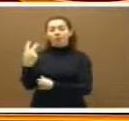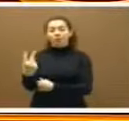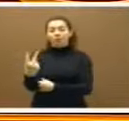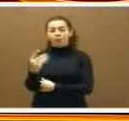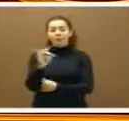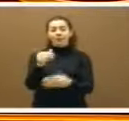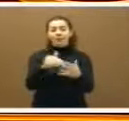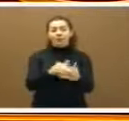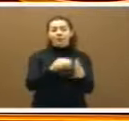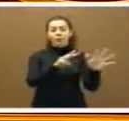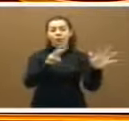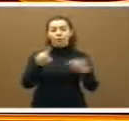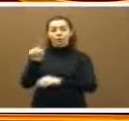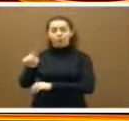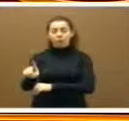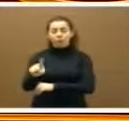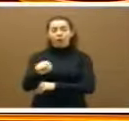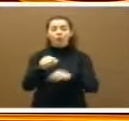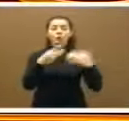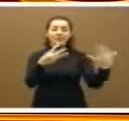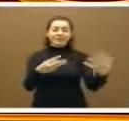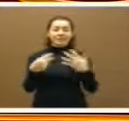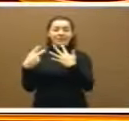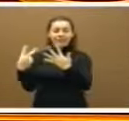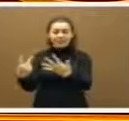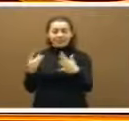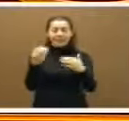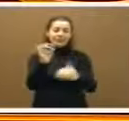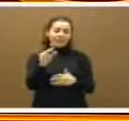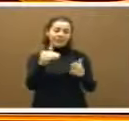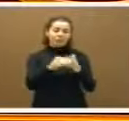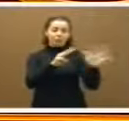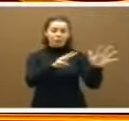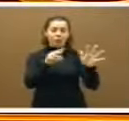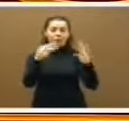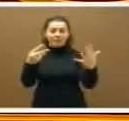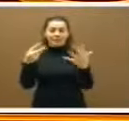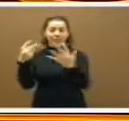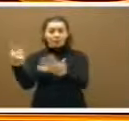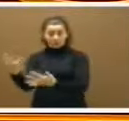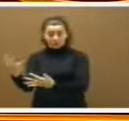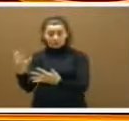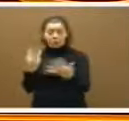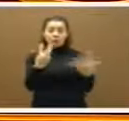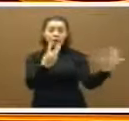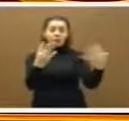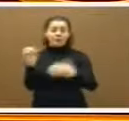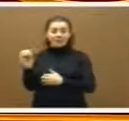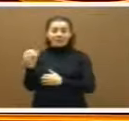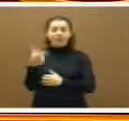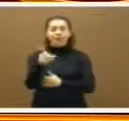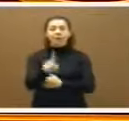.881, 15.887, 15.879, 15.880 y 15